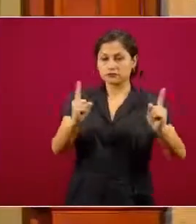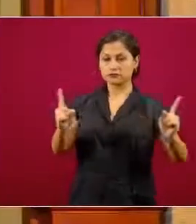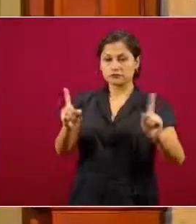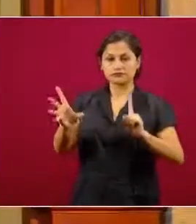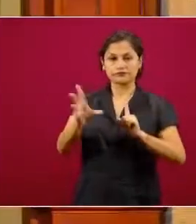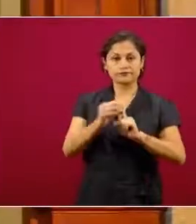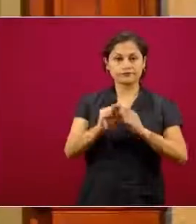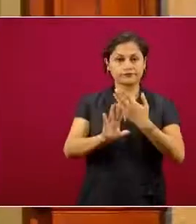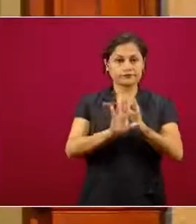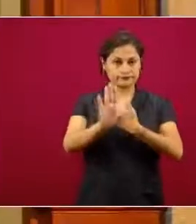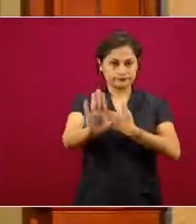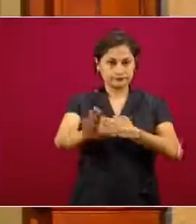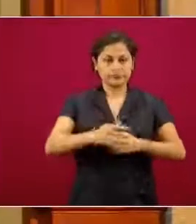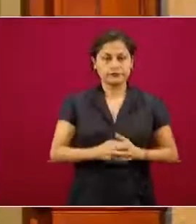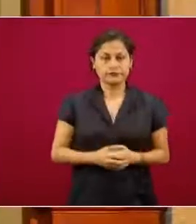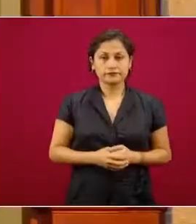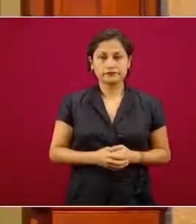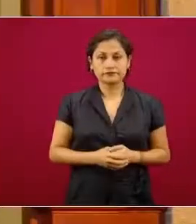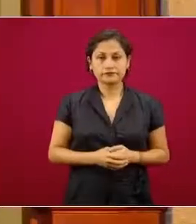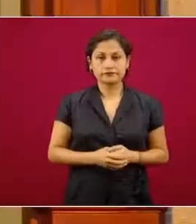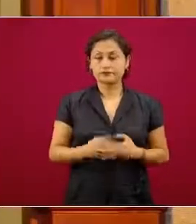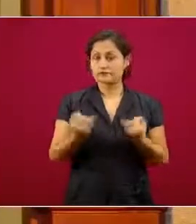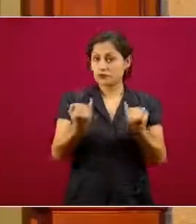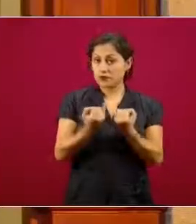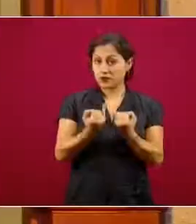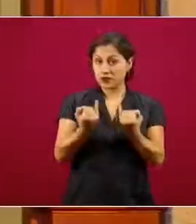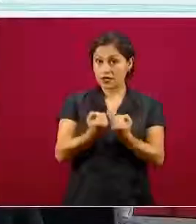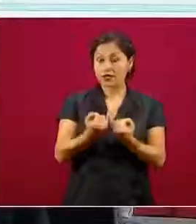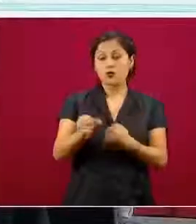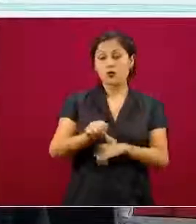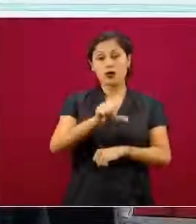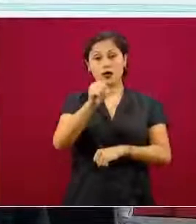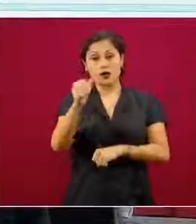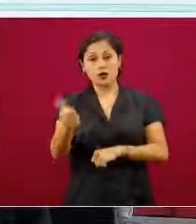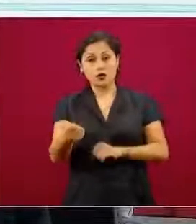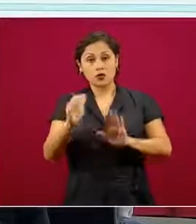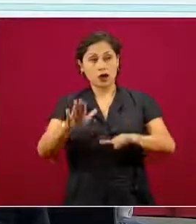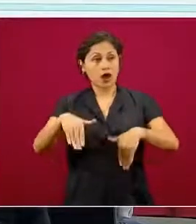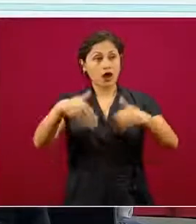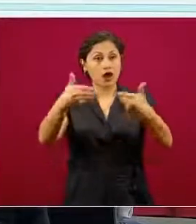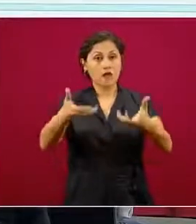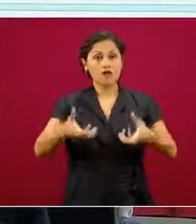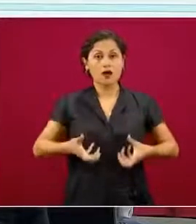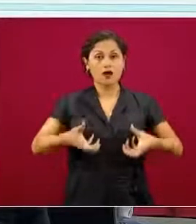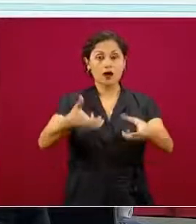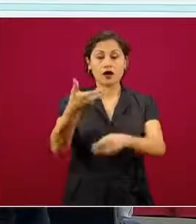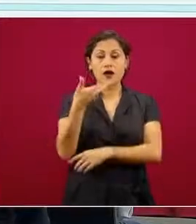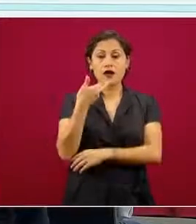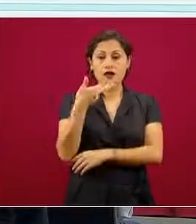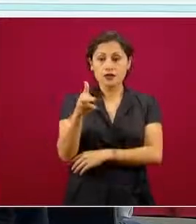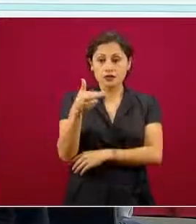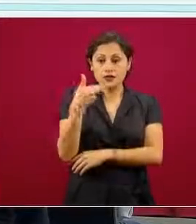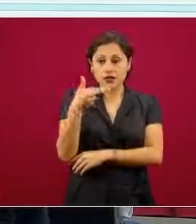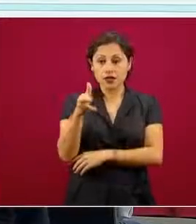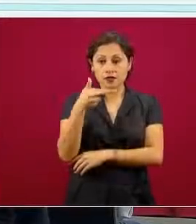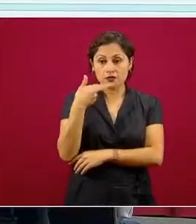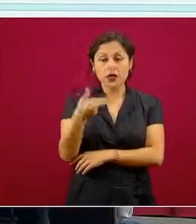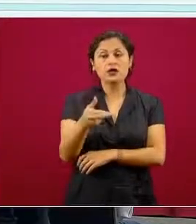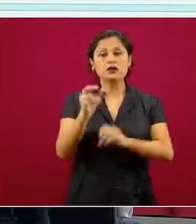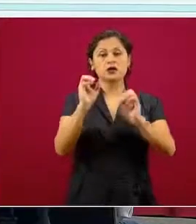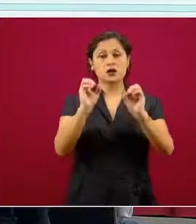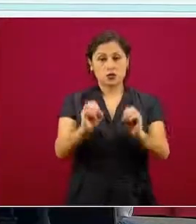tanto la transmisión. Lo mismo sucede en los restaurantes y similares, todos